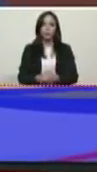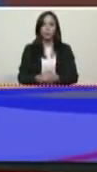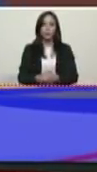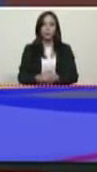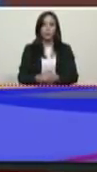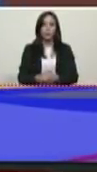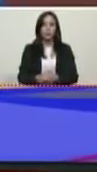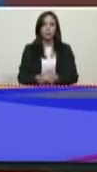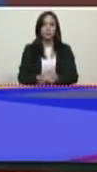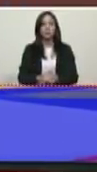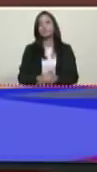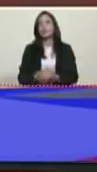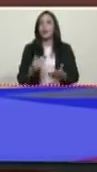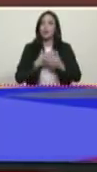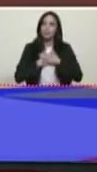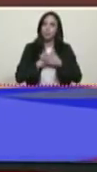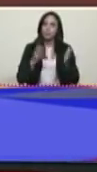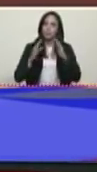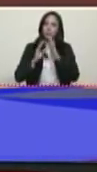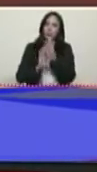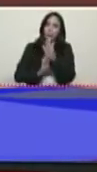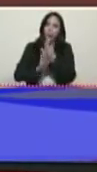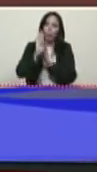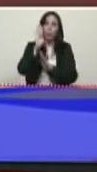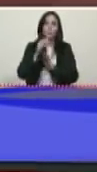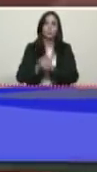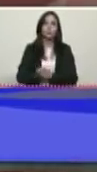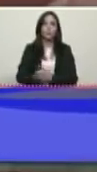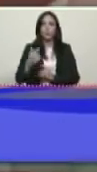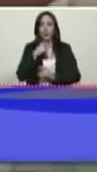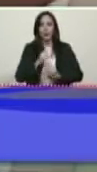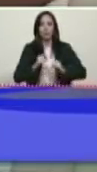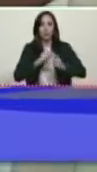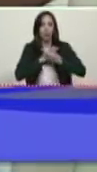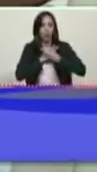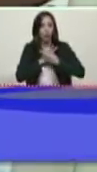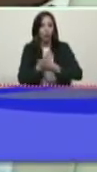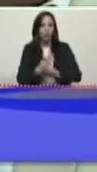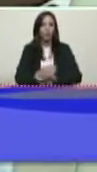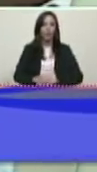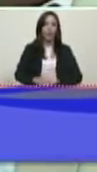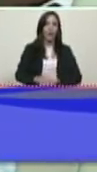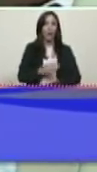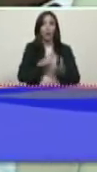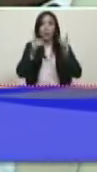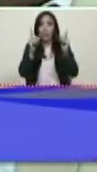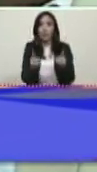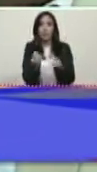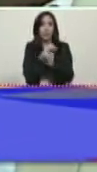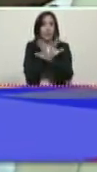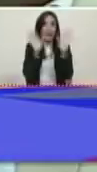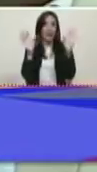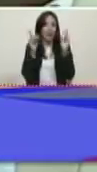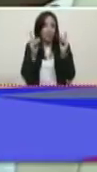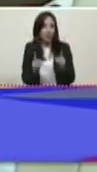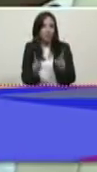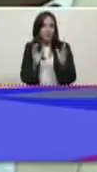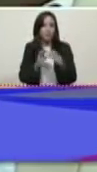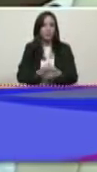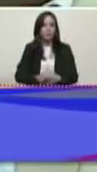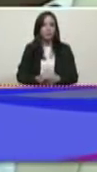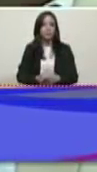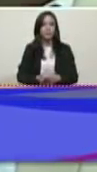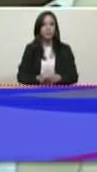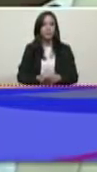un nuevo comienzo con gran voluntad con gran decisión es por eso que